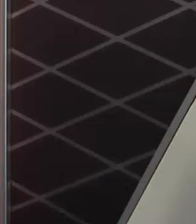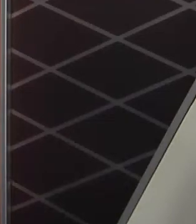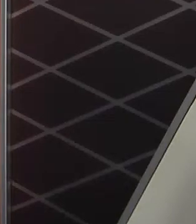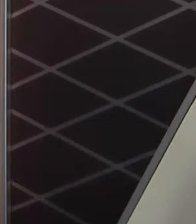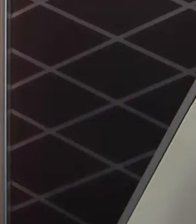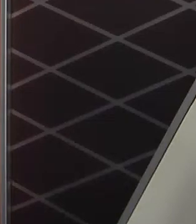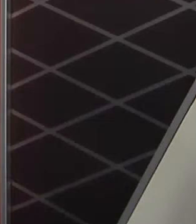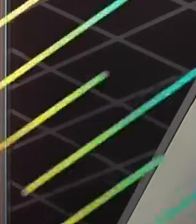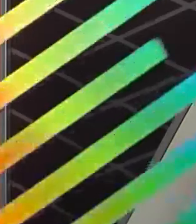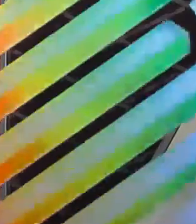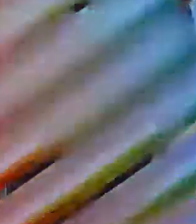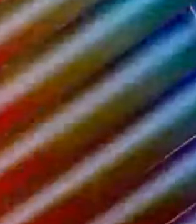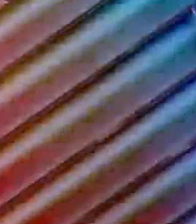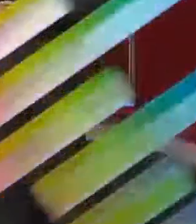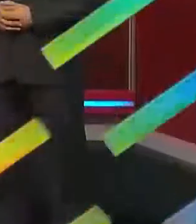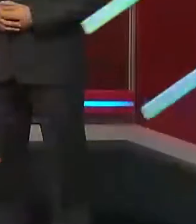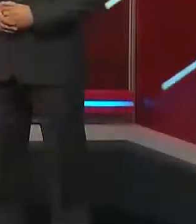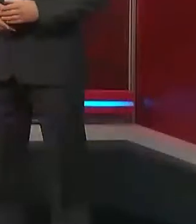Diaguita.